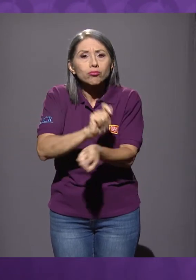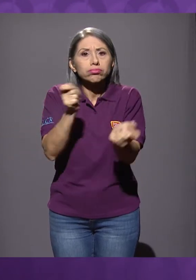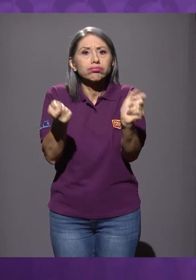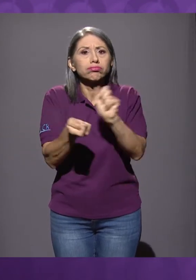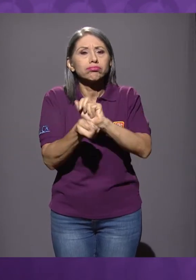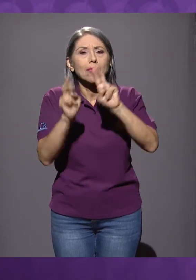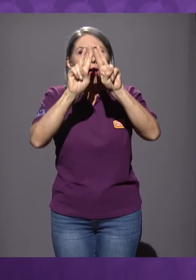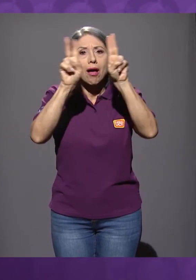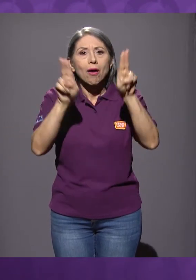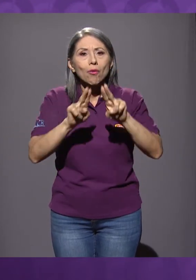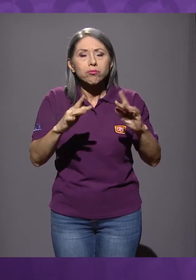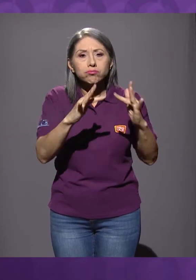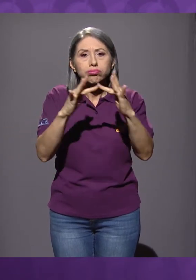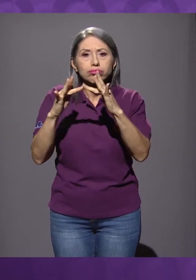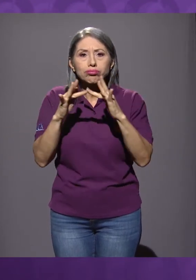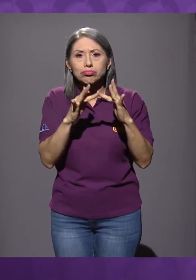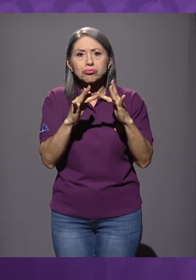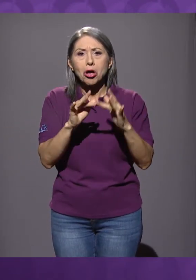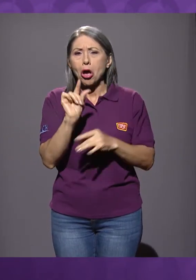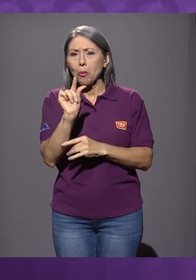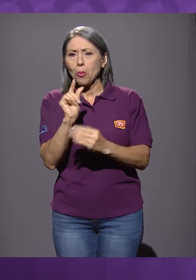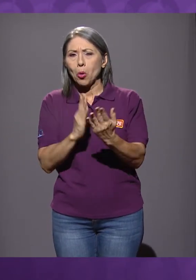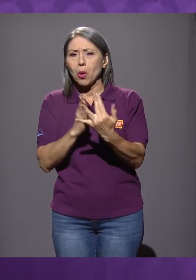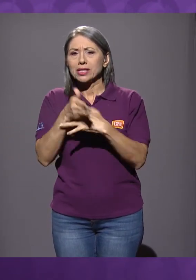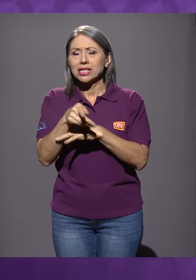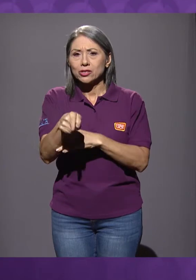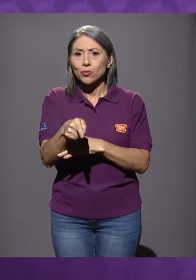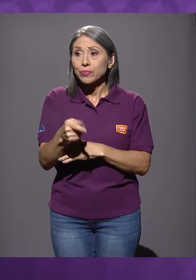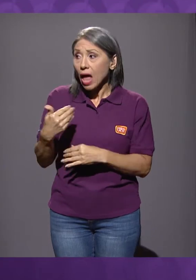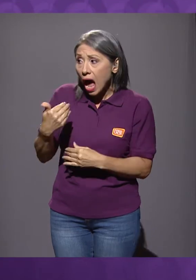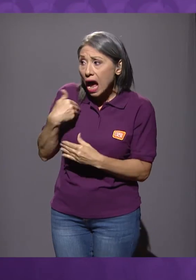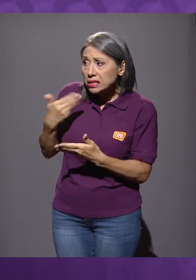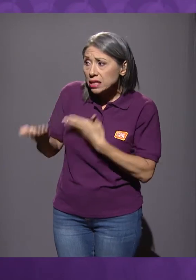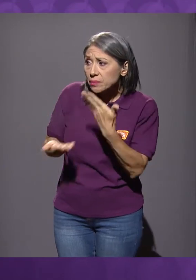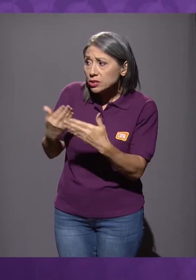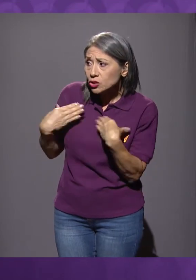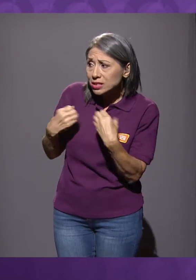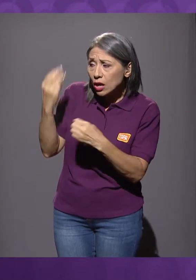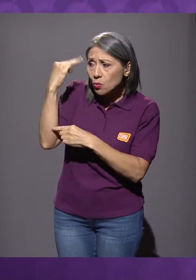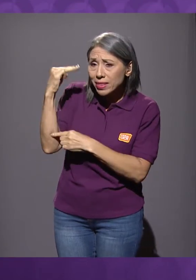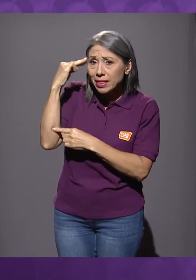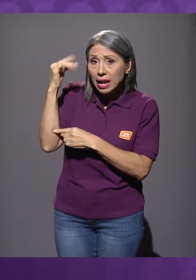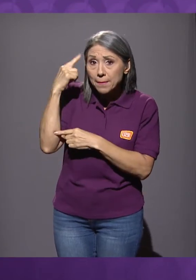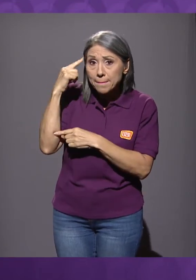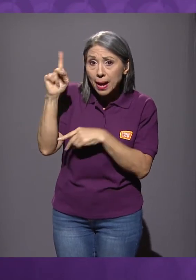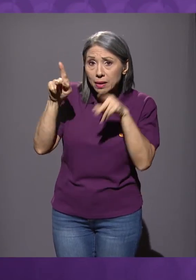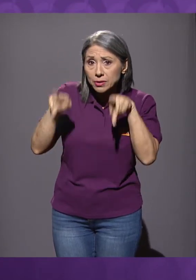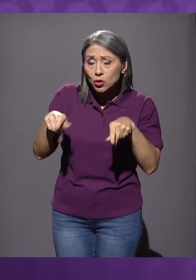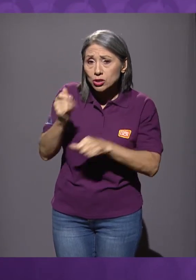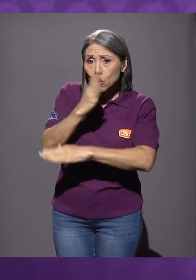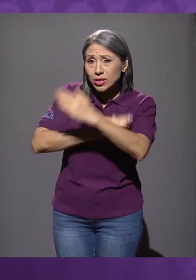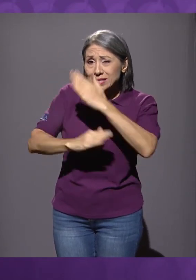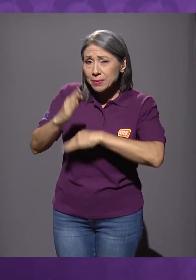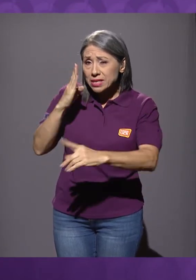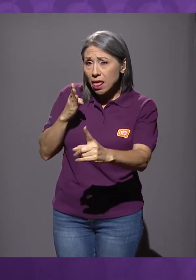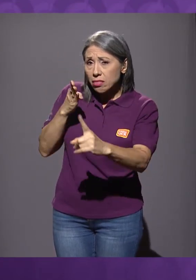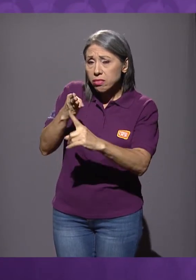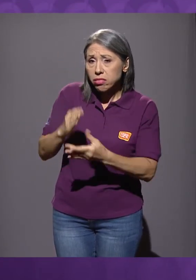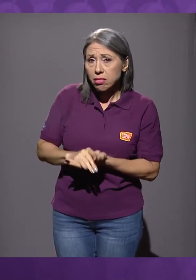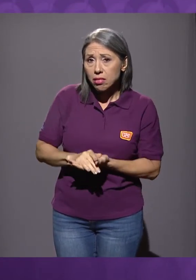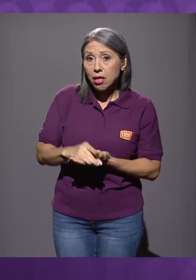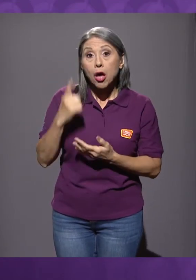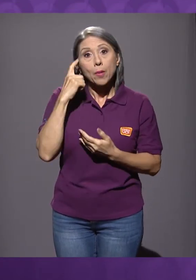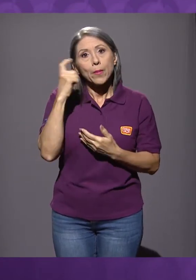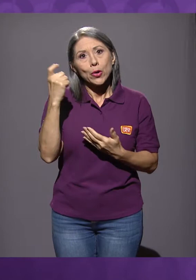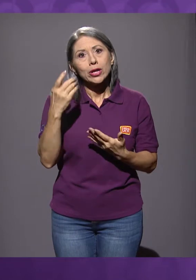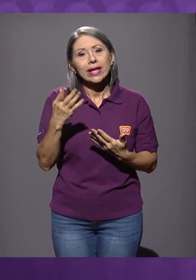estos servicios. Hay servicios de salud mental que estén pensados para personas con discapacidad, porque ya de por sí para